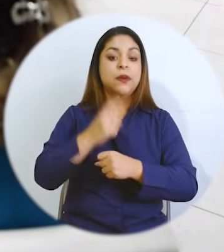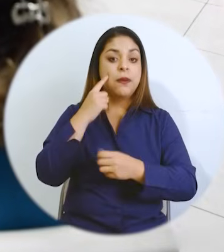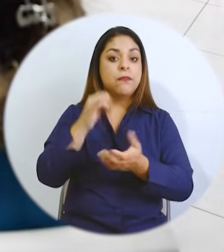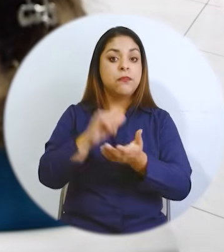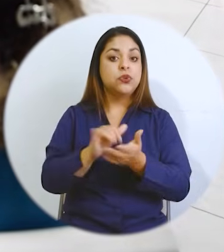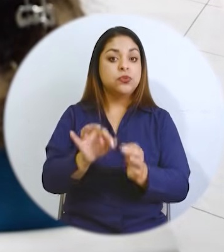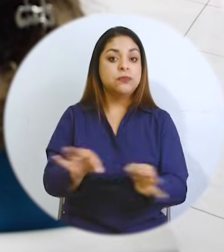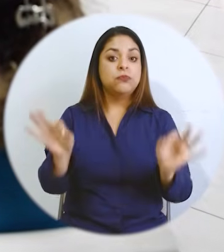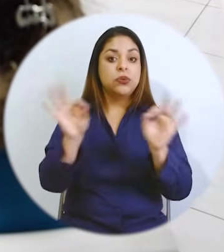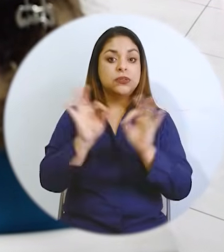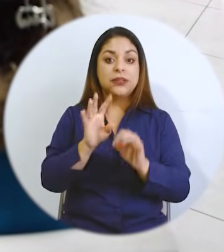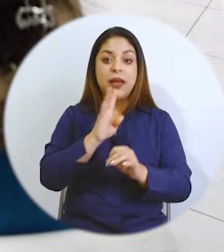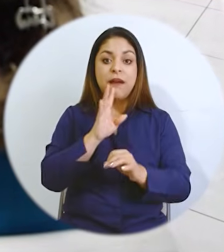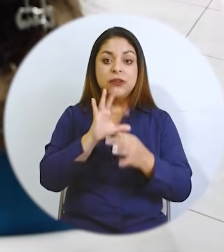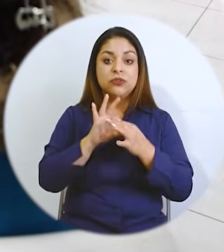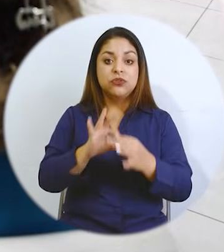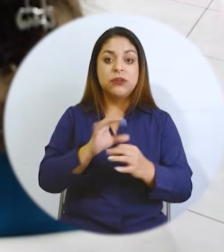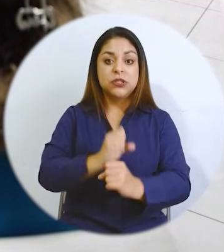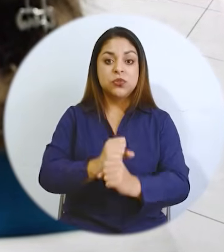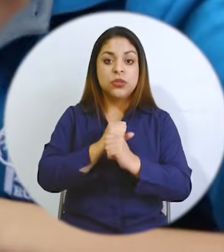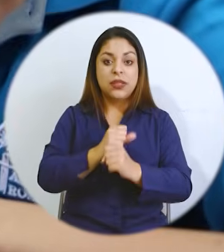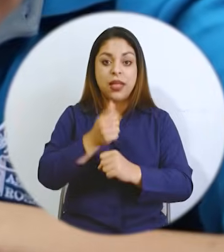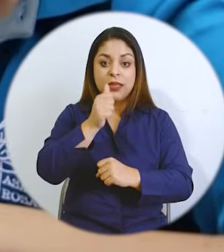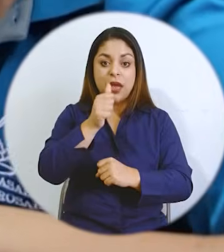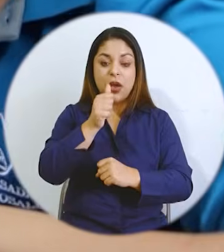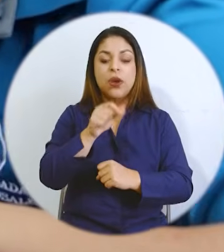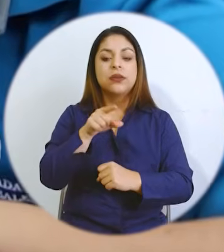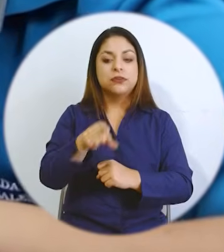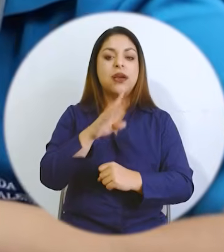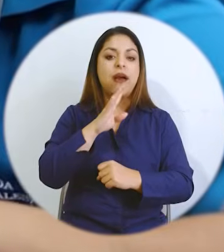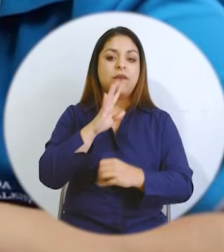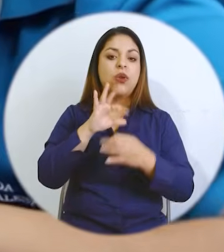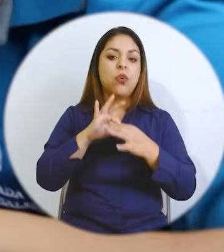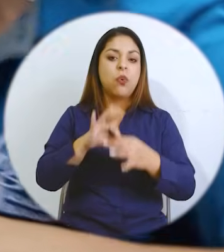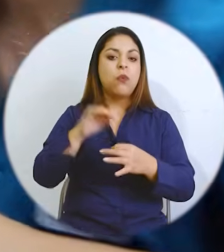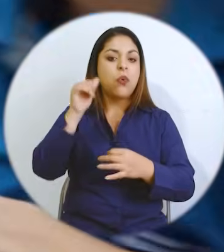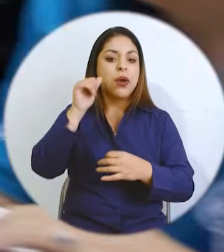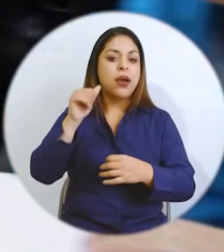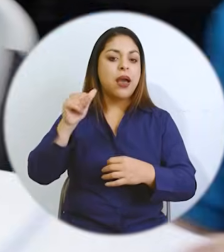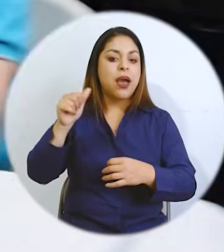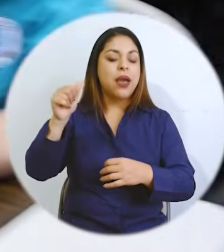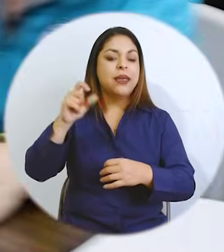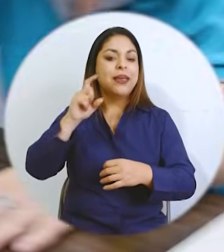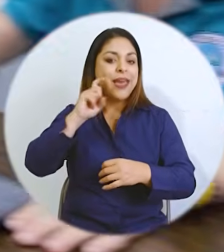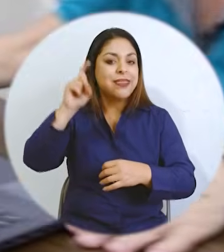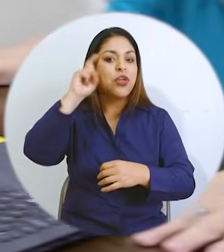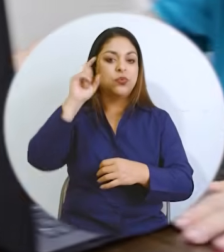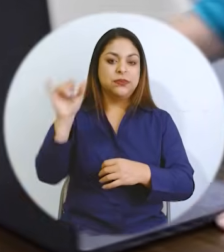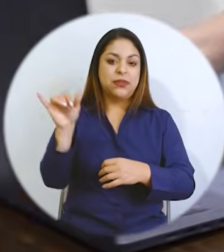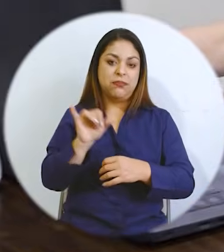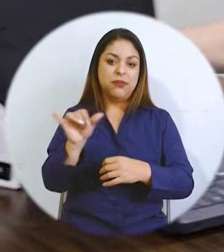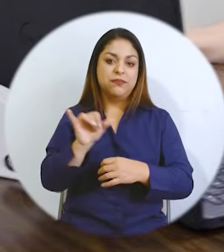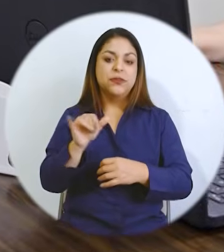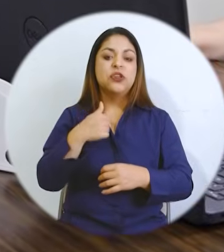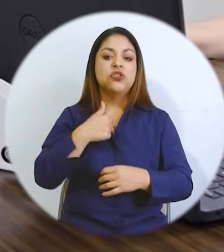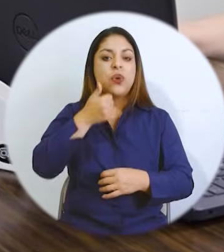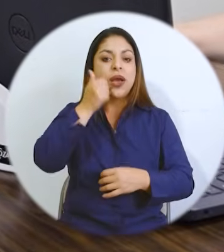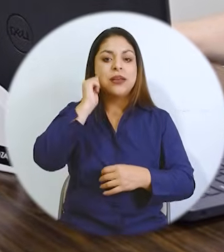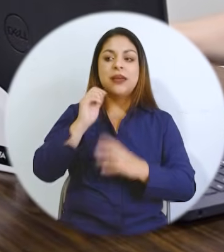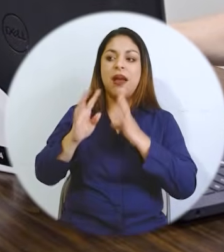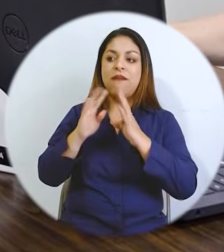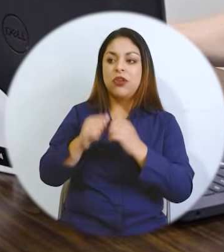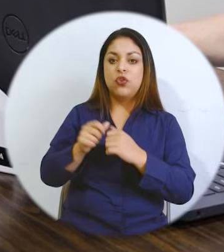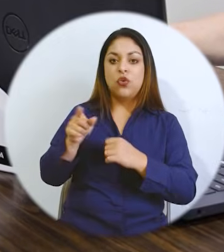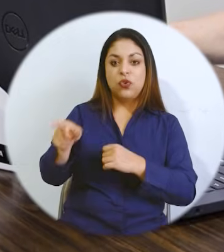Por eso es que es muy importante, cuando se habla de seguridad hídrica, hablar también de género como un componente asociado a esa sostenibilidad. Ayer estaba